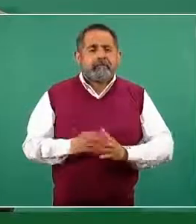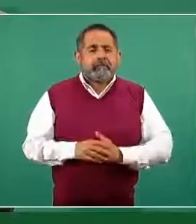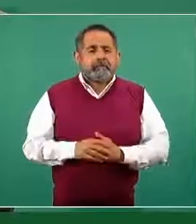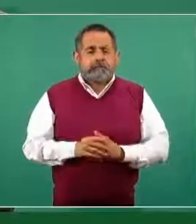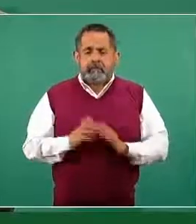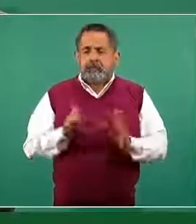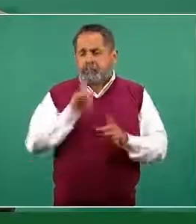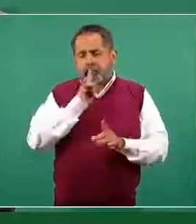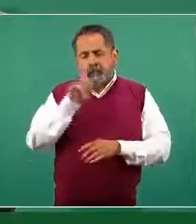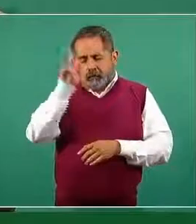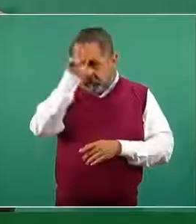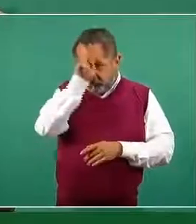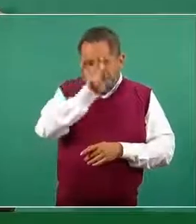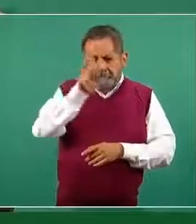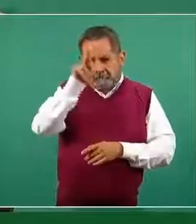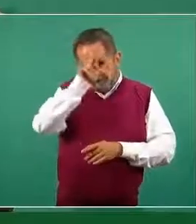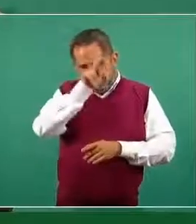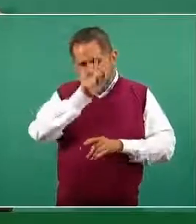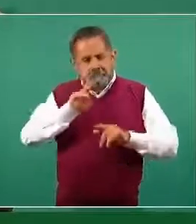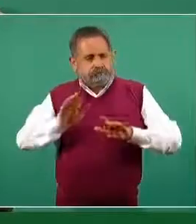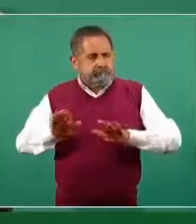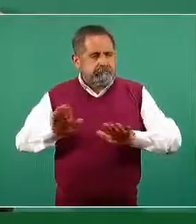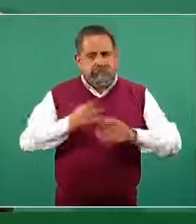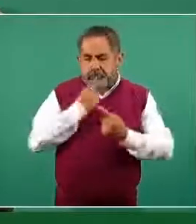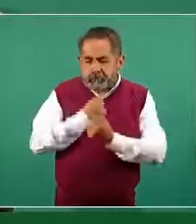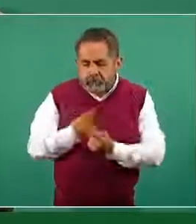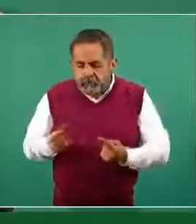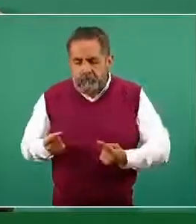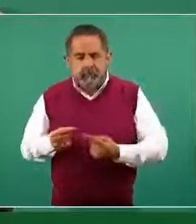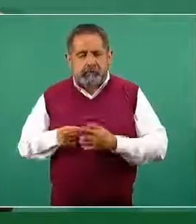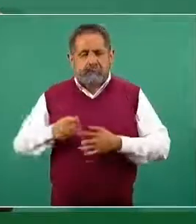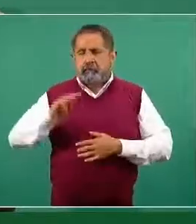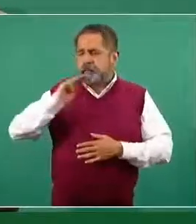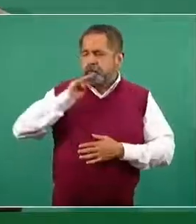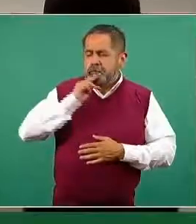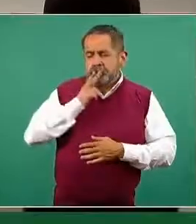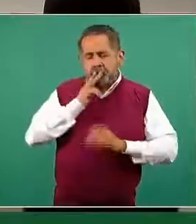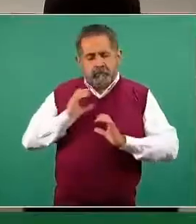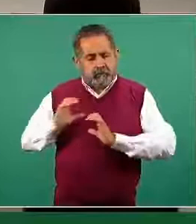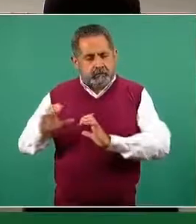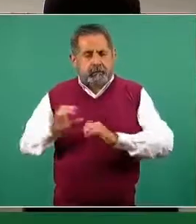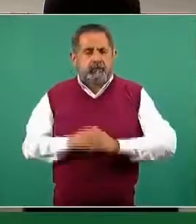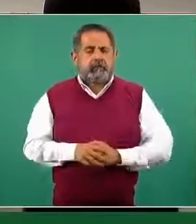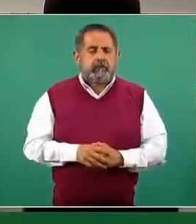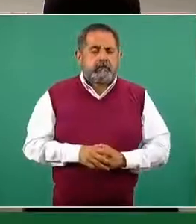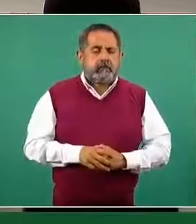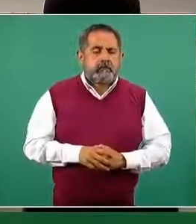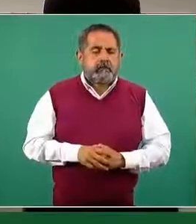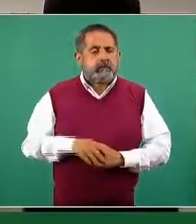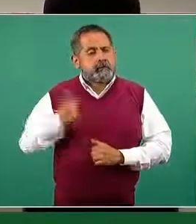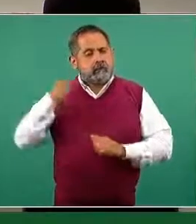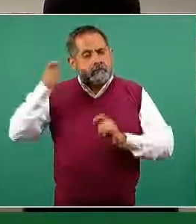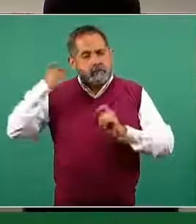lo más sensatamente posible a nuestras niñas y niños, a nuestras mamás. El siguiente video, por favor.